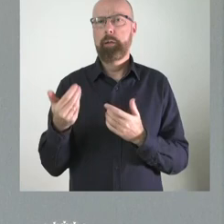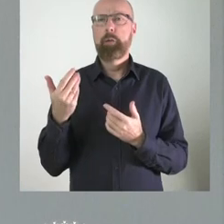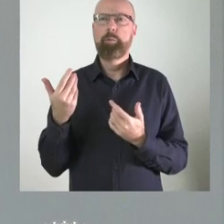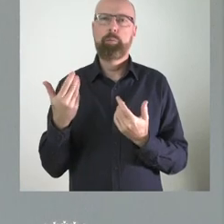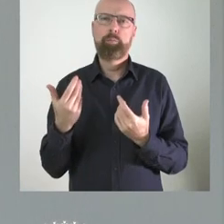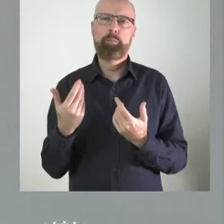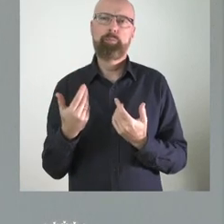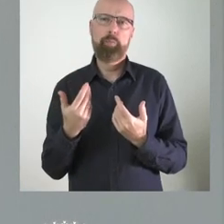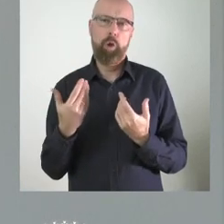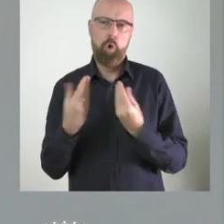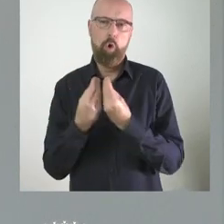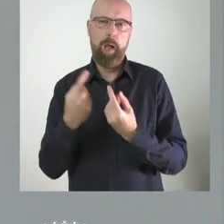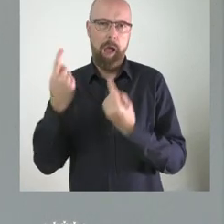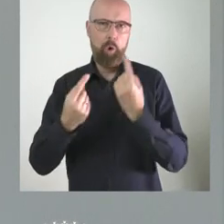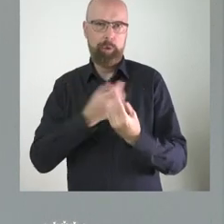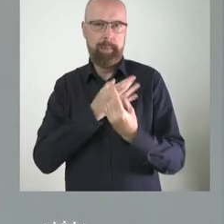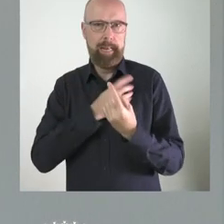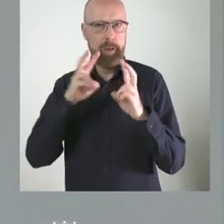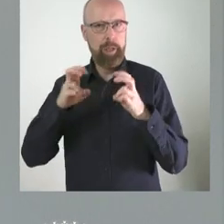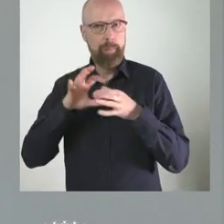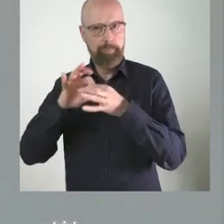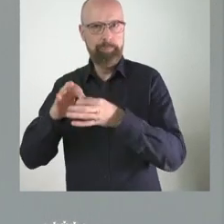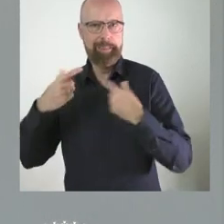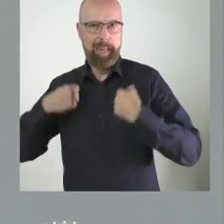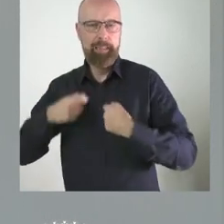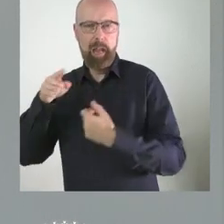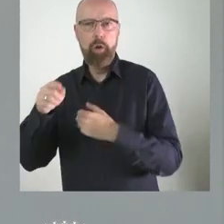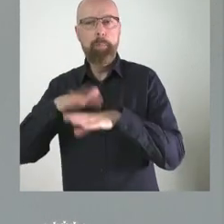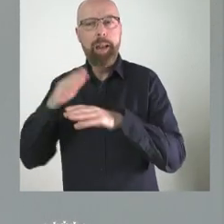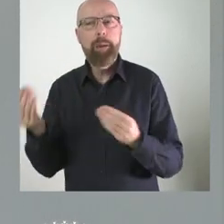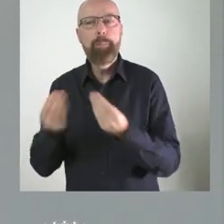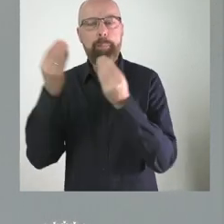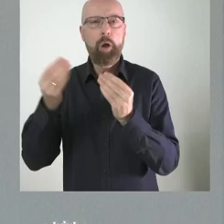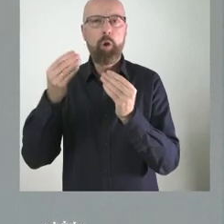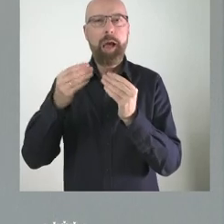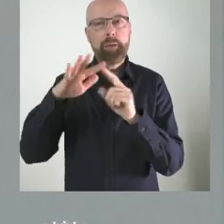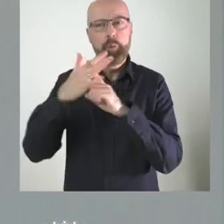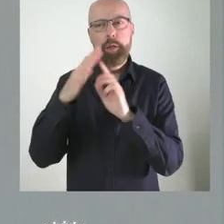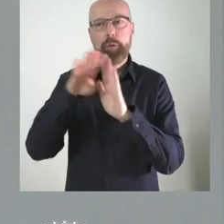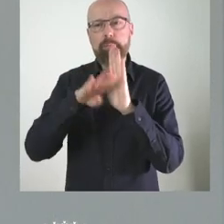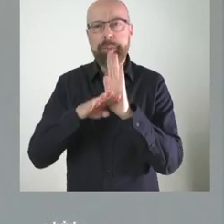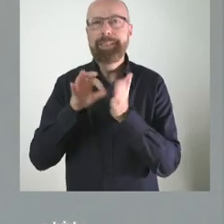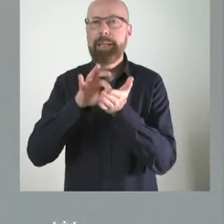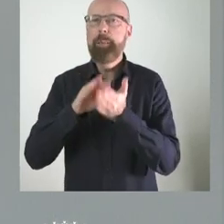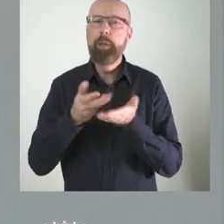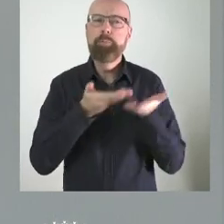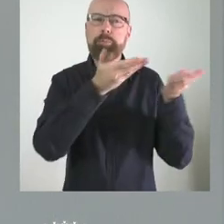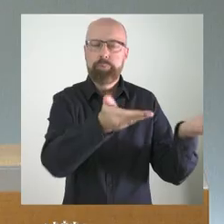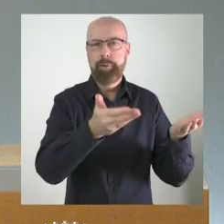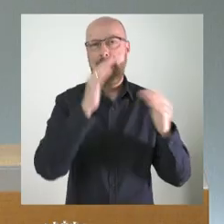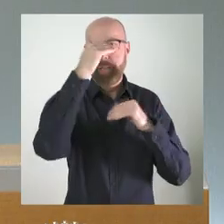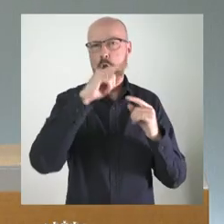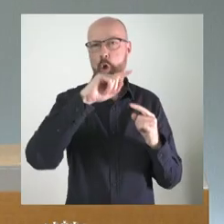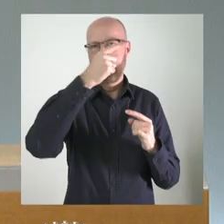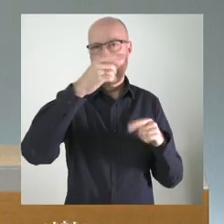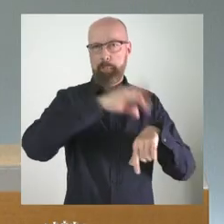sindicatos en el ámbito sanitario precisamente para mejorar esas condiciones en la prestación del servicio para las personas de Castilla y León en este caso una atención primaria